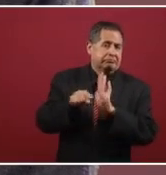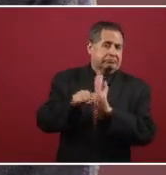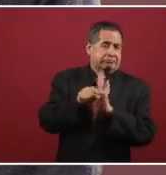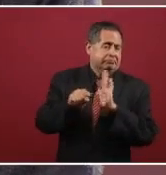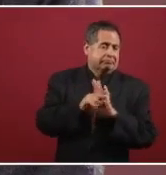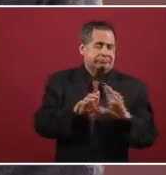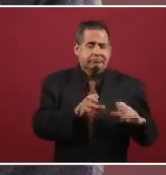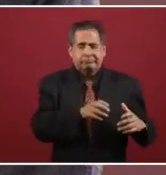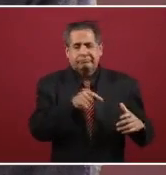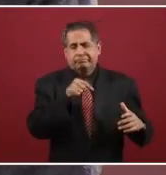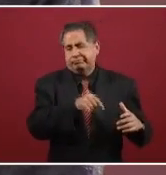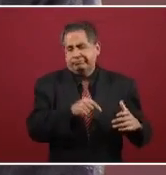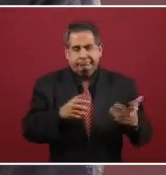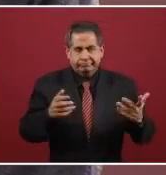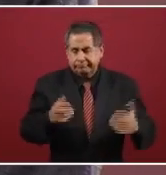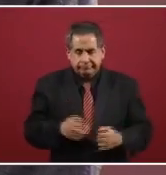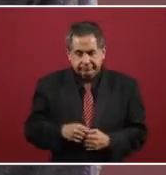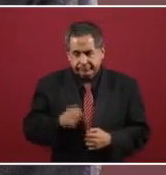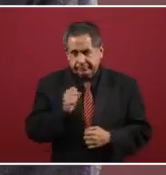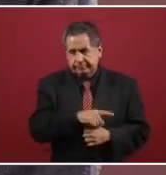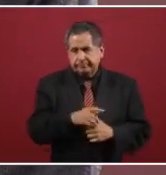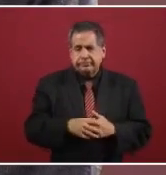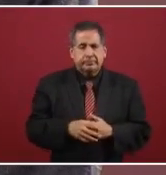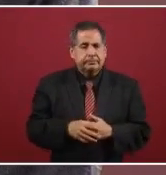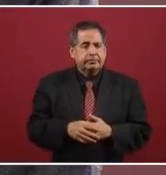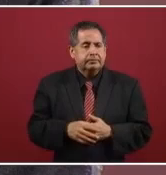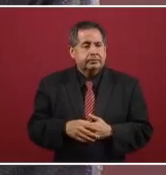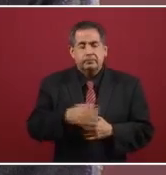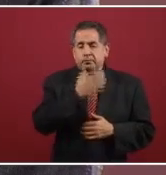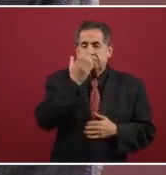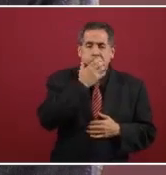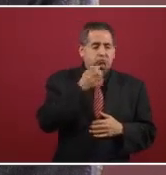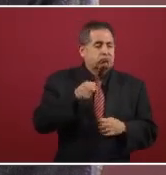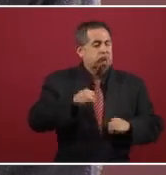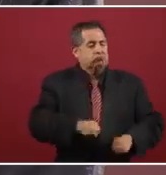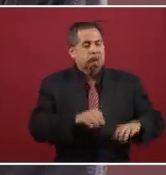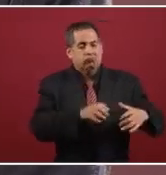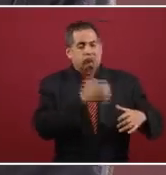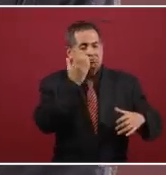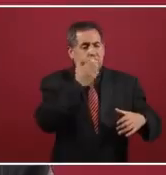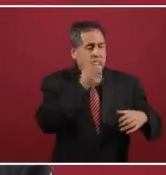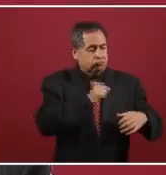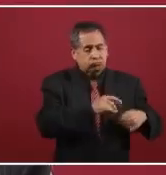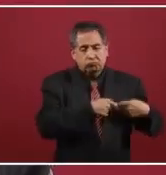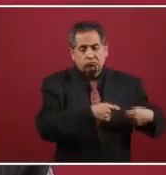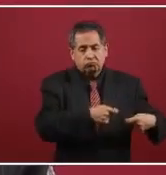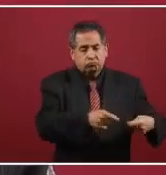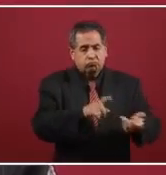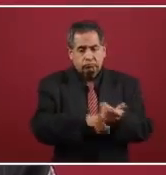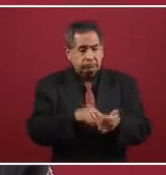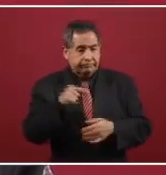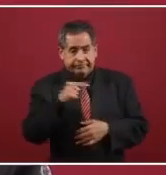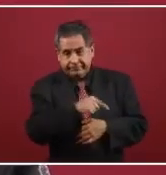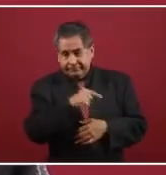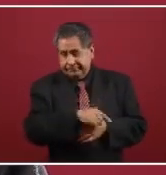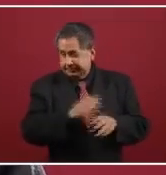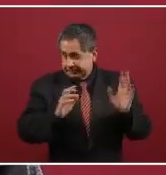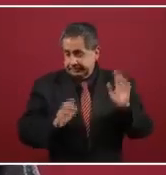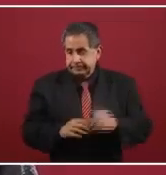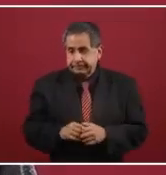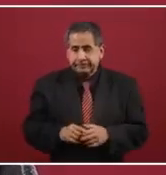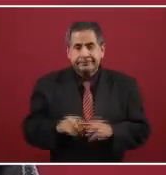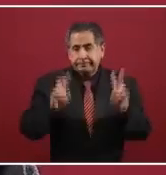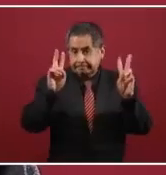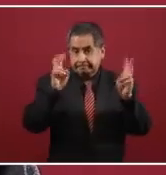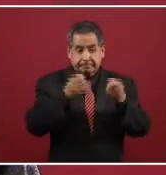de los sistemas autoritarios. Esa es una de las peculiaridades de la llamada